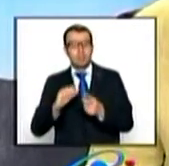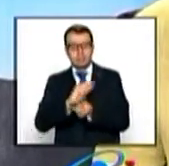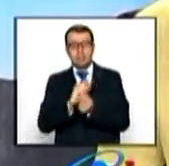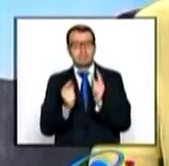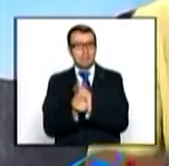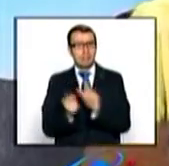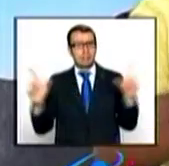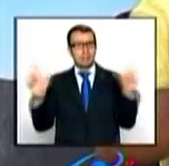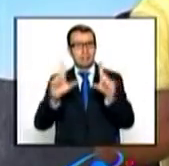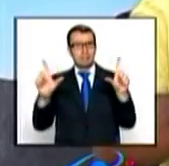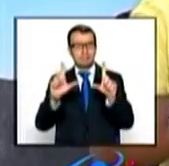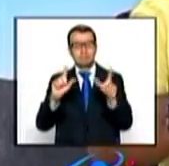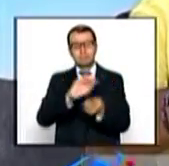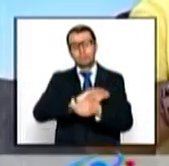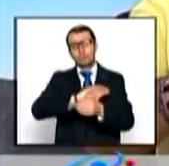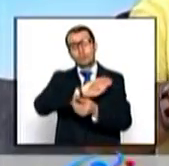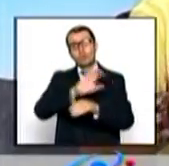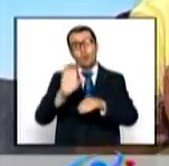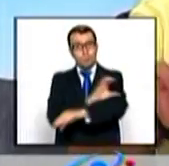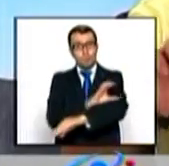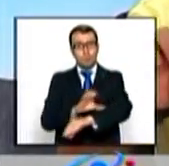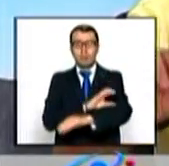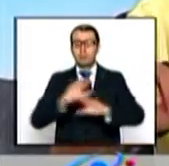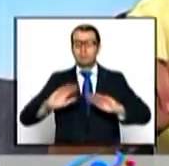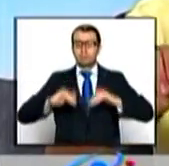televisor, simplemente abren su computador,